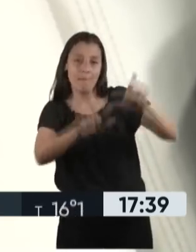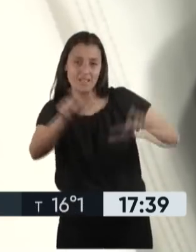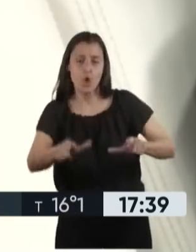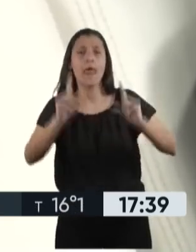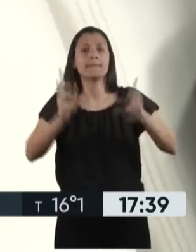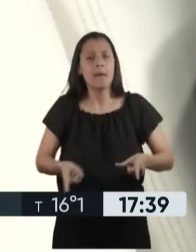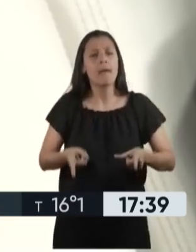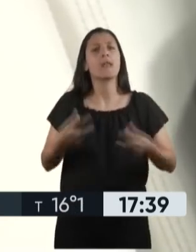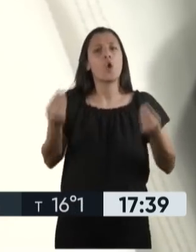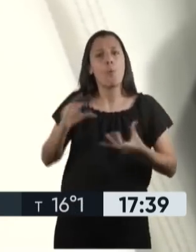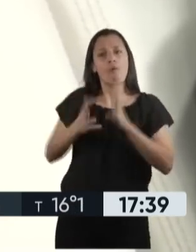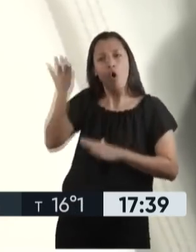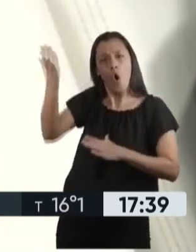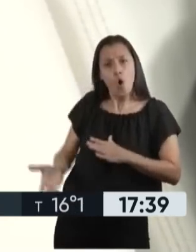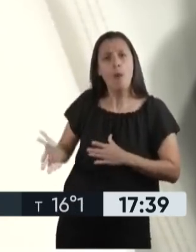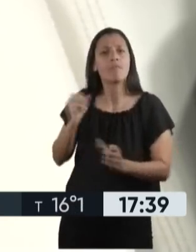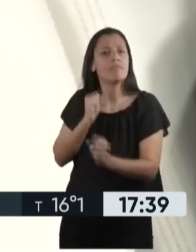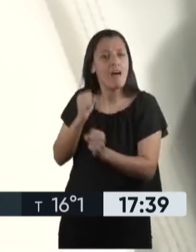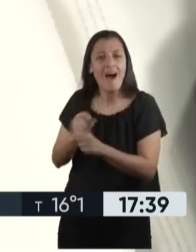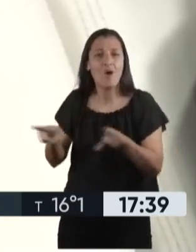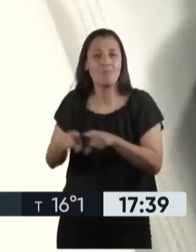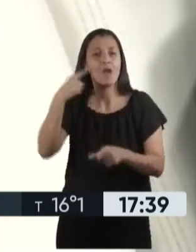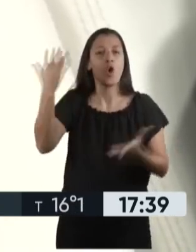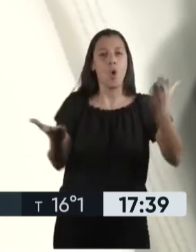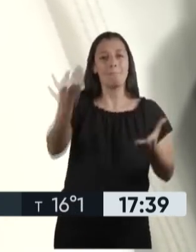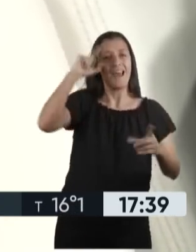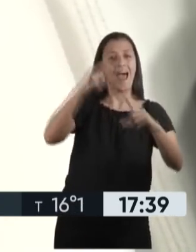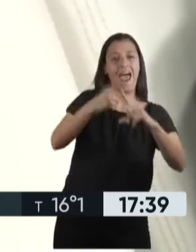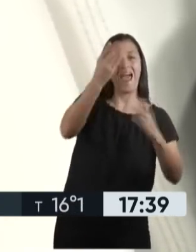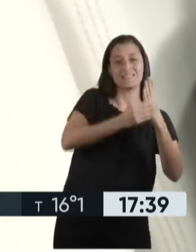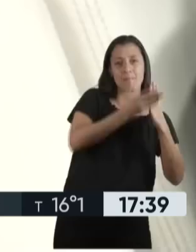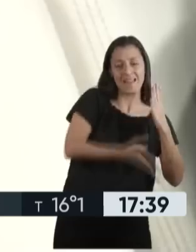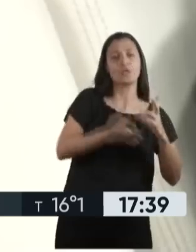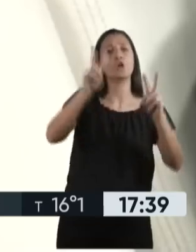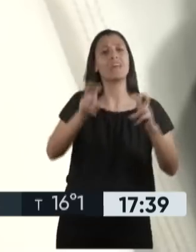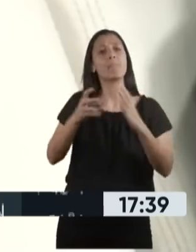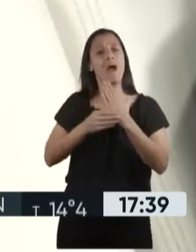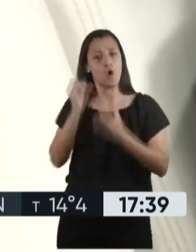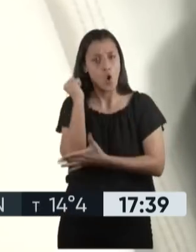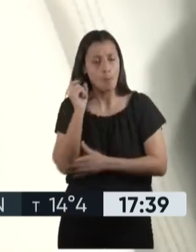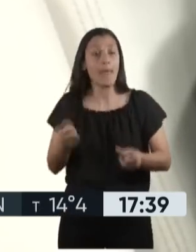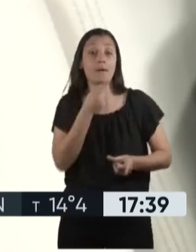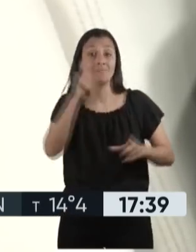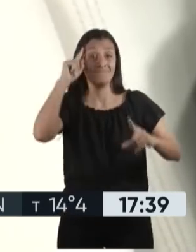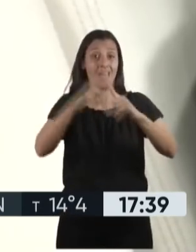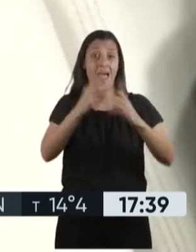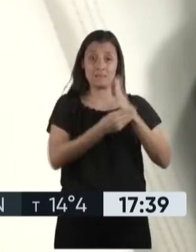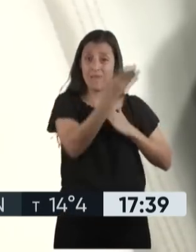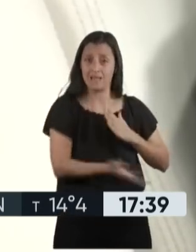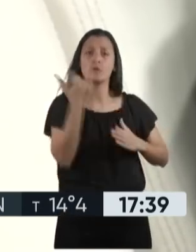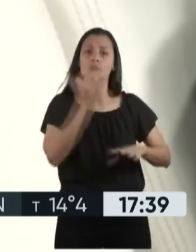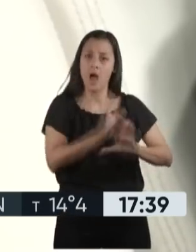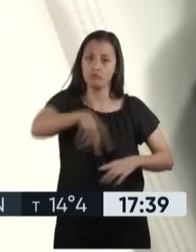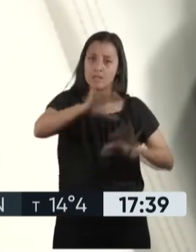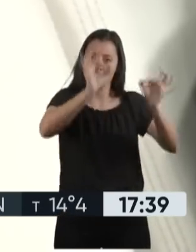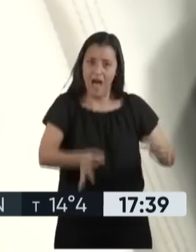impronta diferente al ministro saliente Guzmán en materia económica, dado que Guzmán deja algunos problemas, por lo cual supongo la